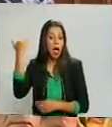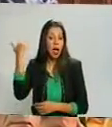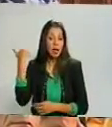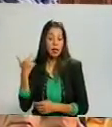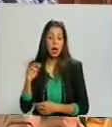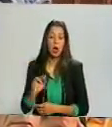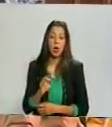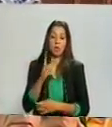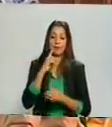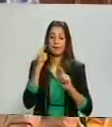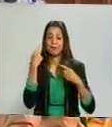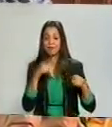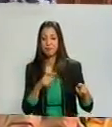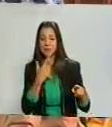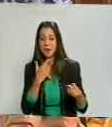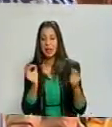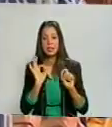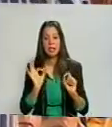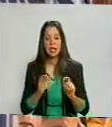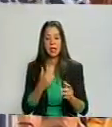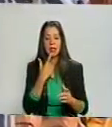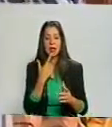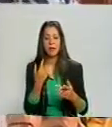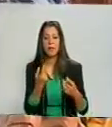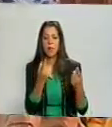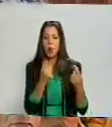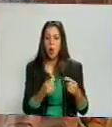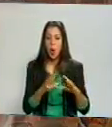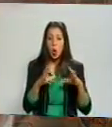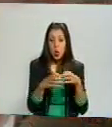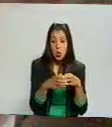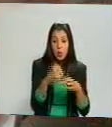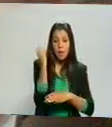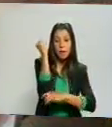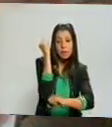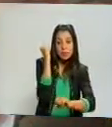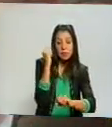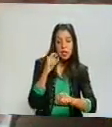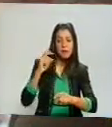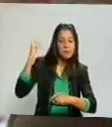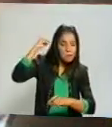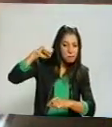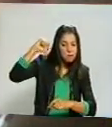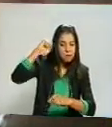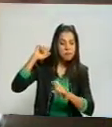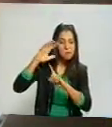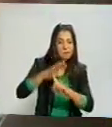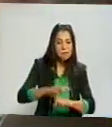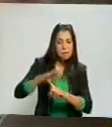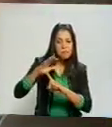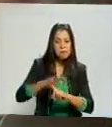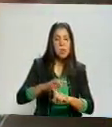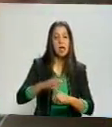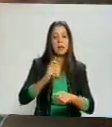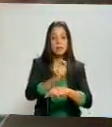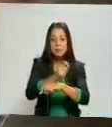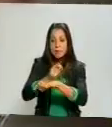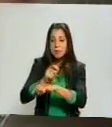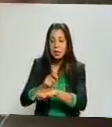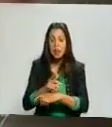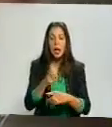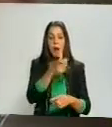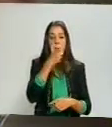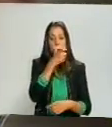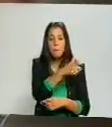utilizados para el desarrollo del país, sino que se le llamaban las mafias que explotaban a los trabajadores mineros y a todos los pueblos mineros que vivían en miseria,